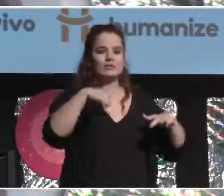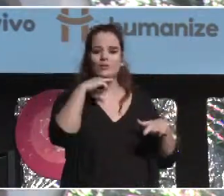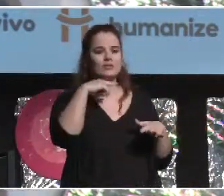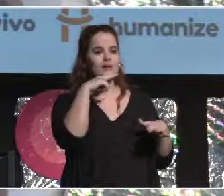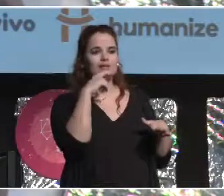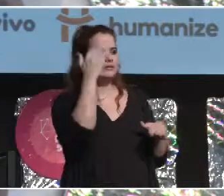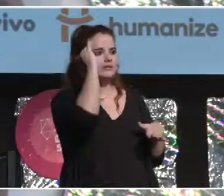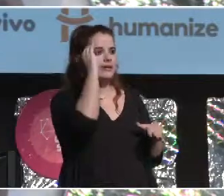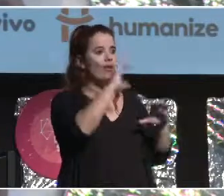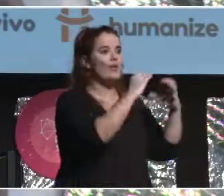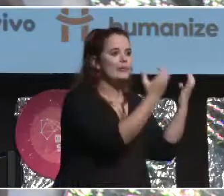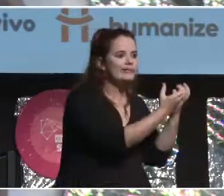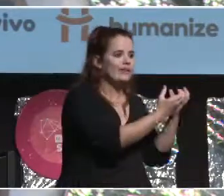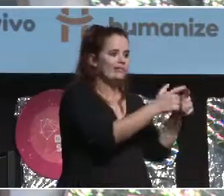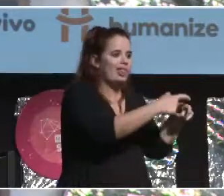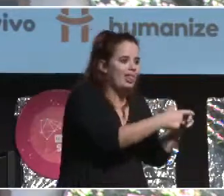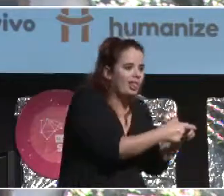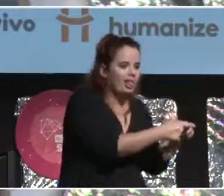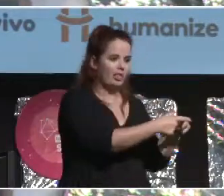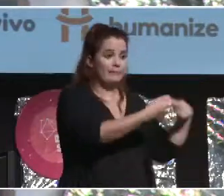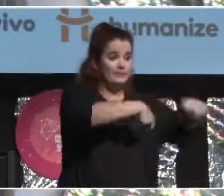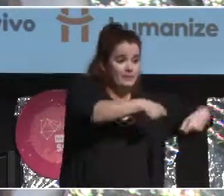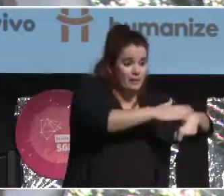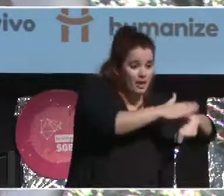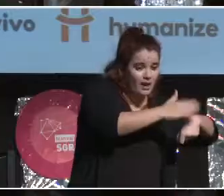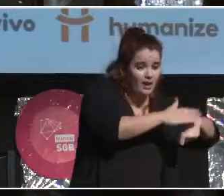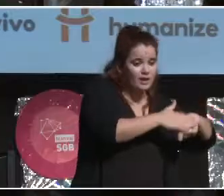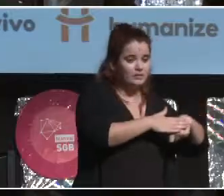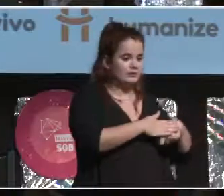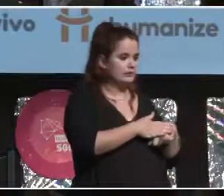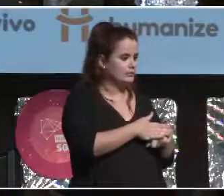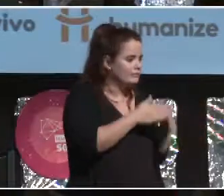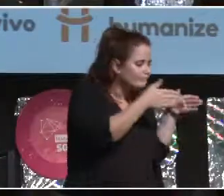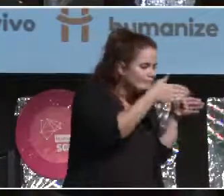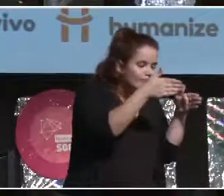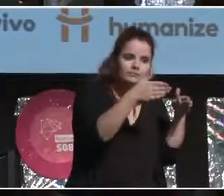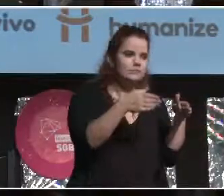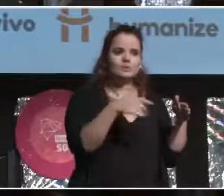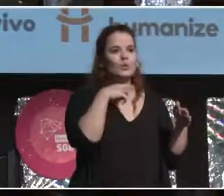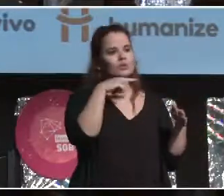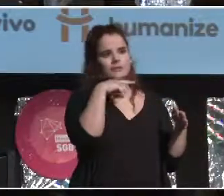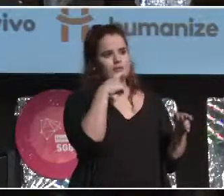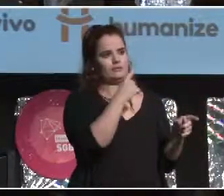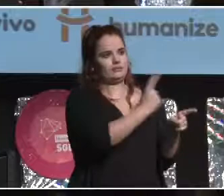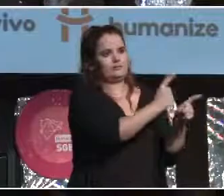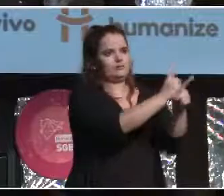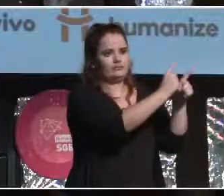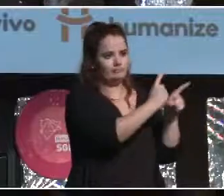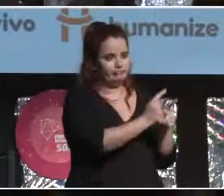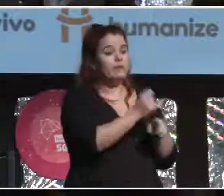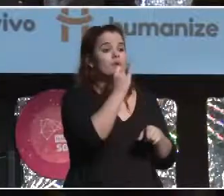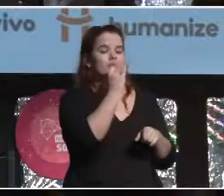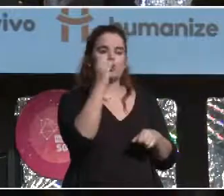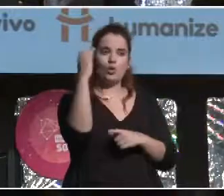las comunidades más necesitadas. Y yo siempre pongo un ejemplo. En Colombia nosotros